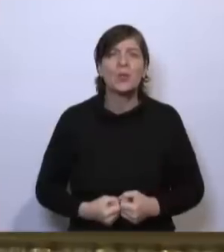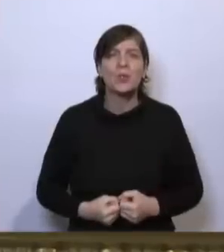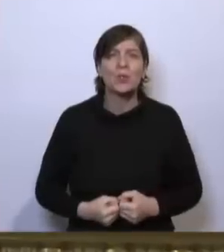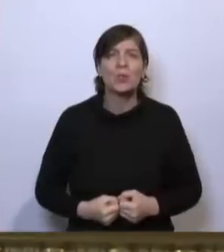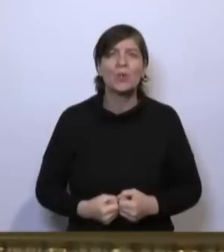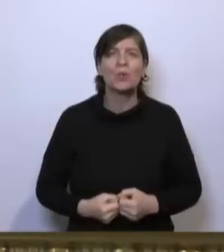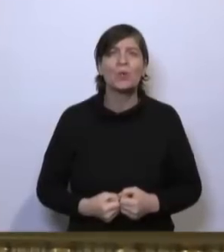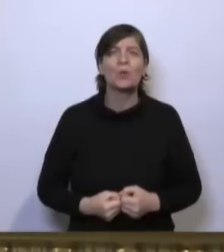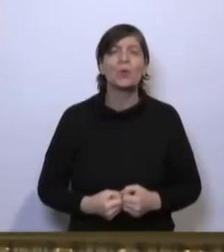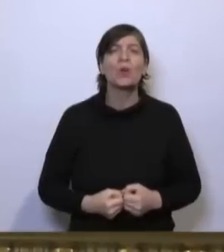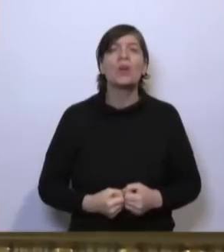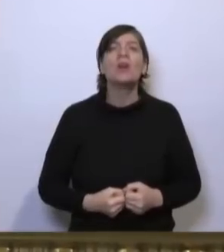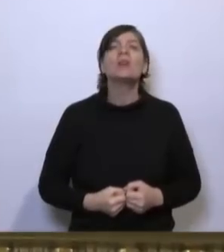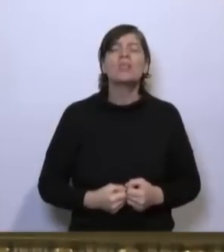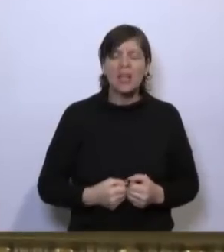Todopoderoso,